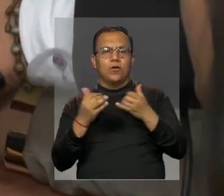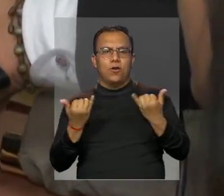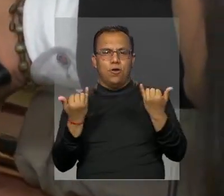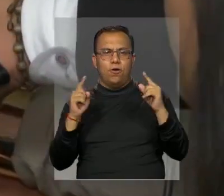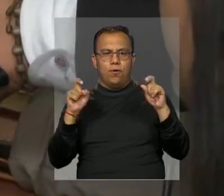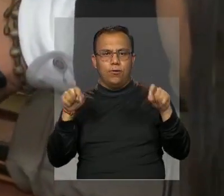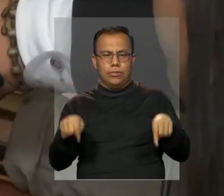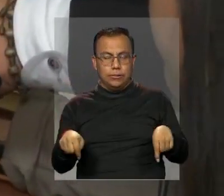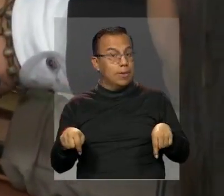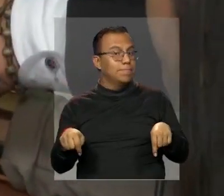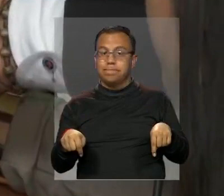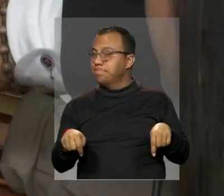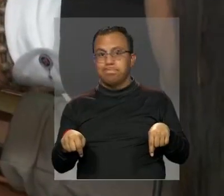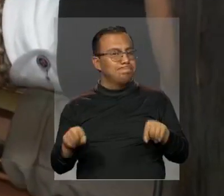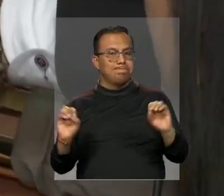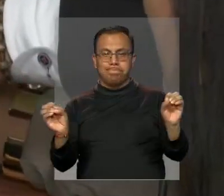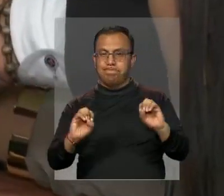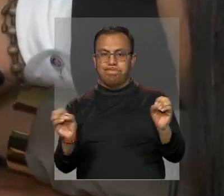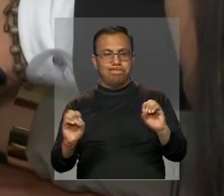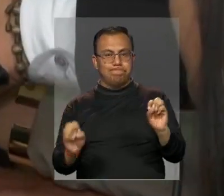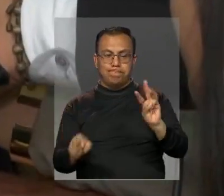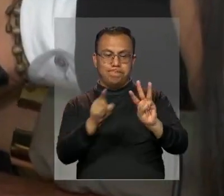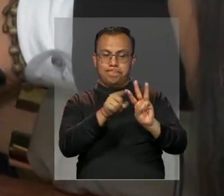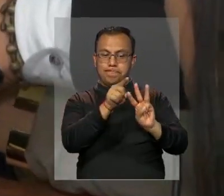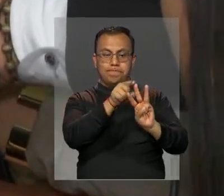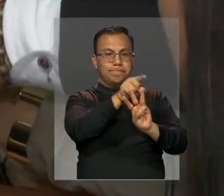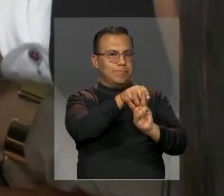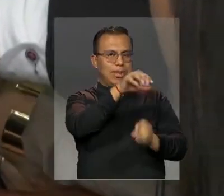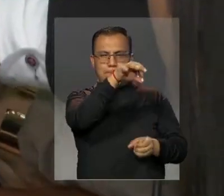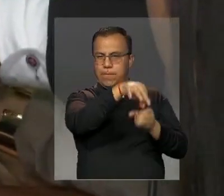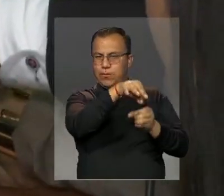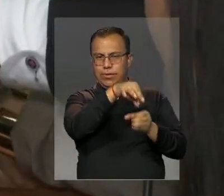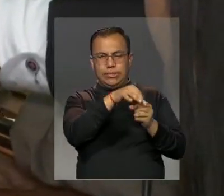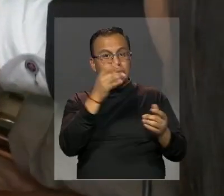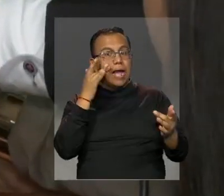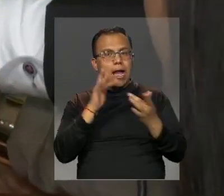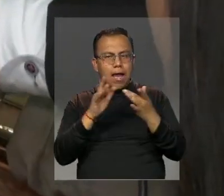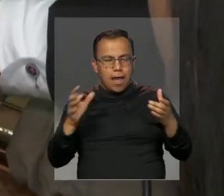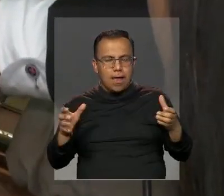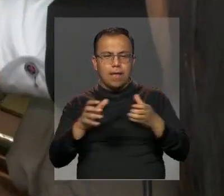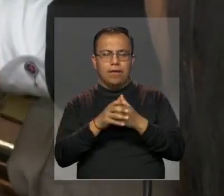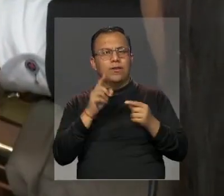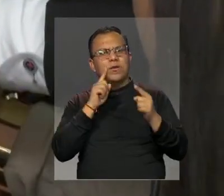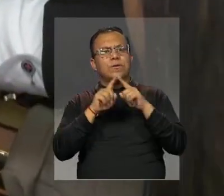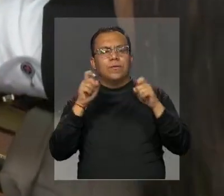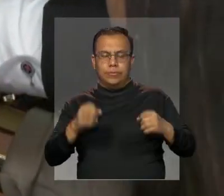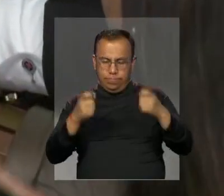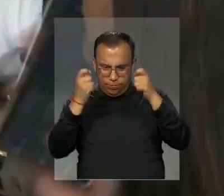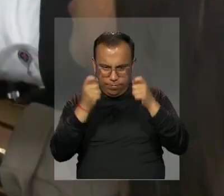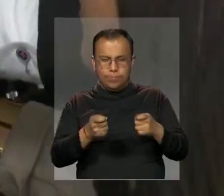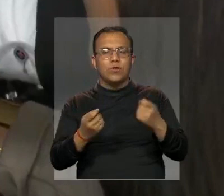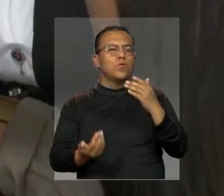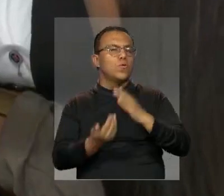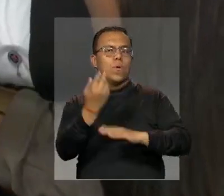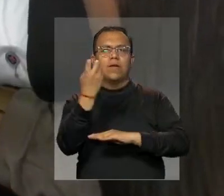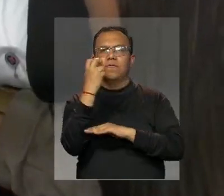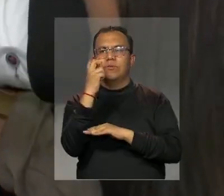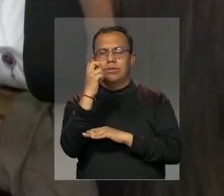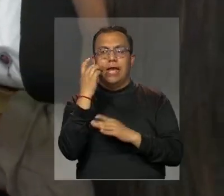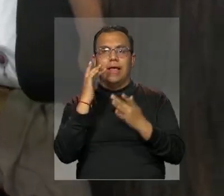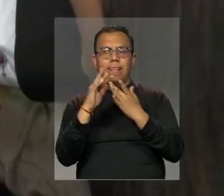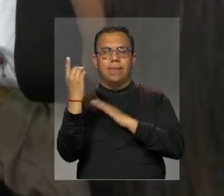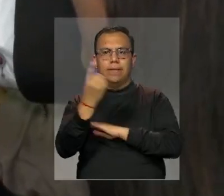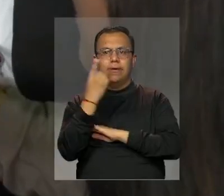hoy, ninguna de las candidatas alcanzó la mayoría necesaria para ser declarada como la nueva fiscal general